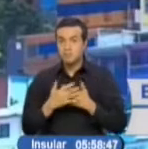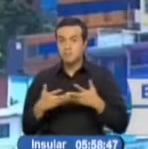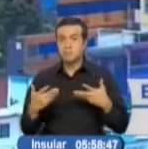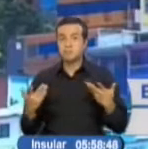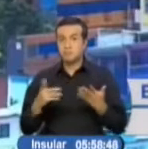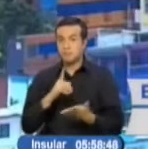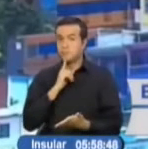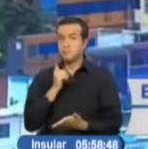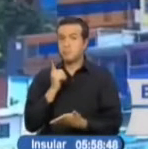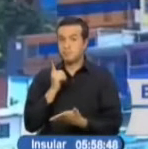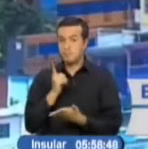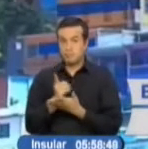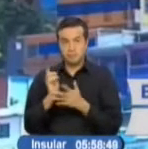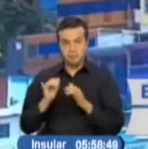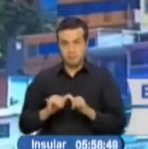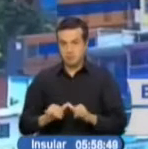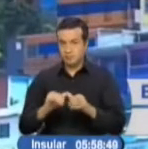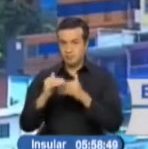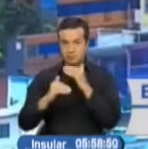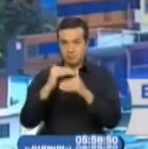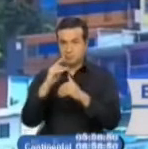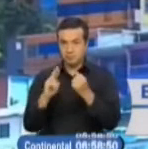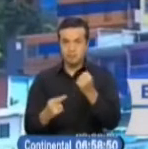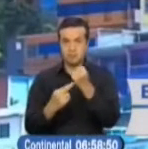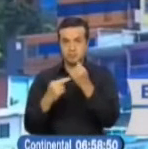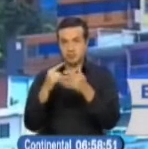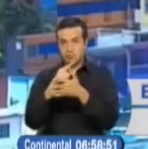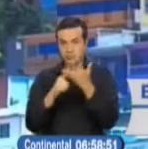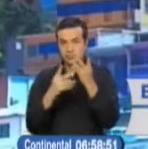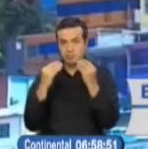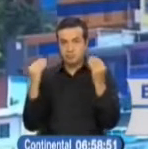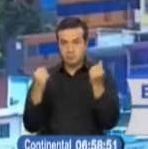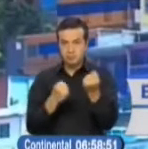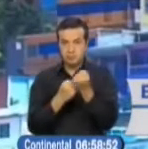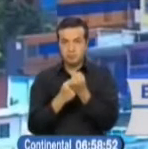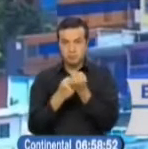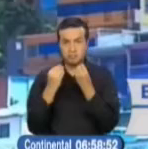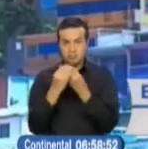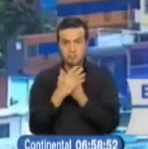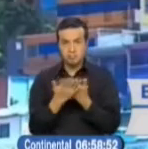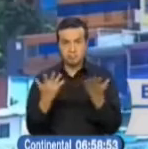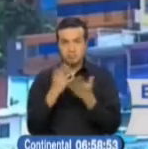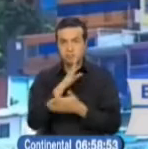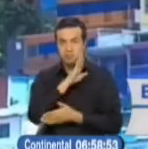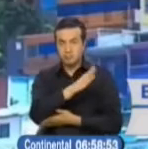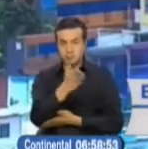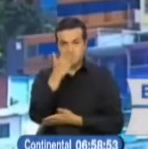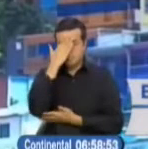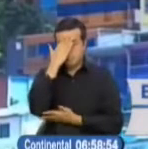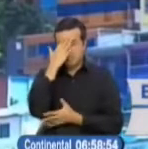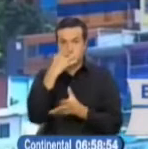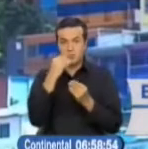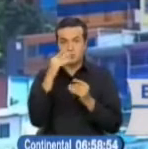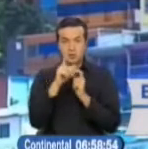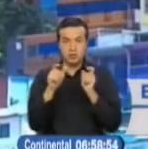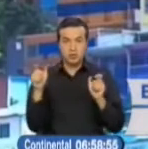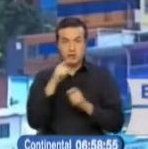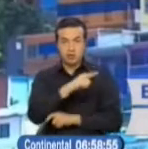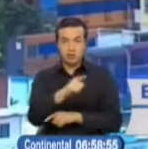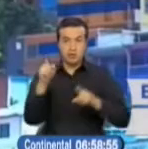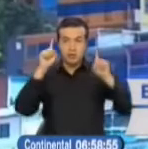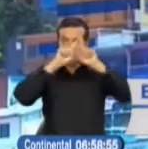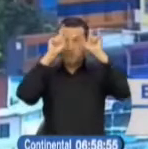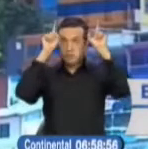que en realidad es continuación y reforzamiento de muchos apoyos para este sector. Como todos sabemos, la mayor parte de las